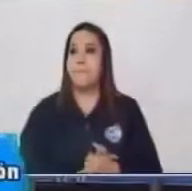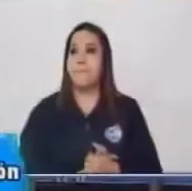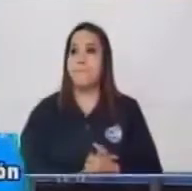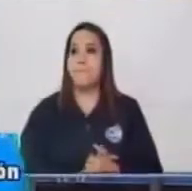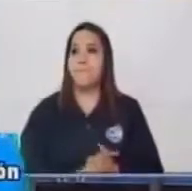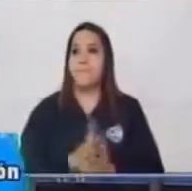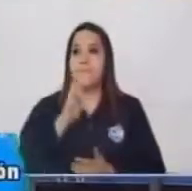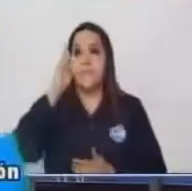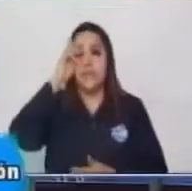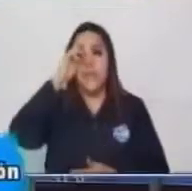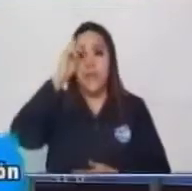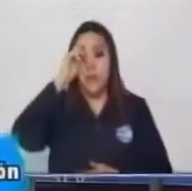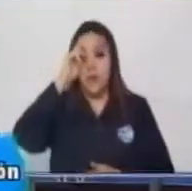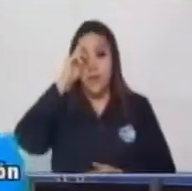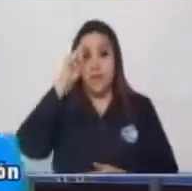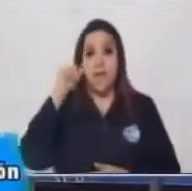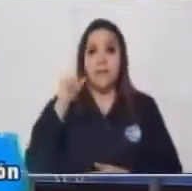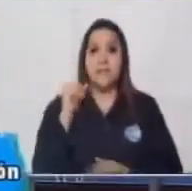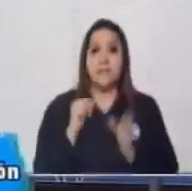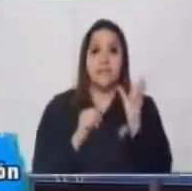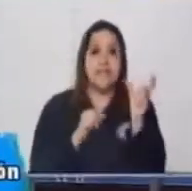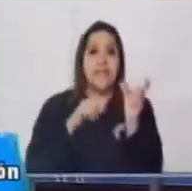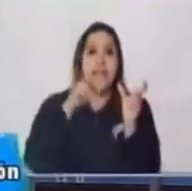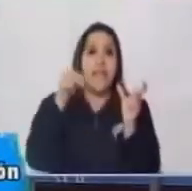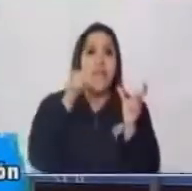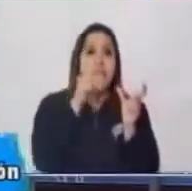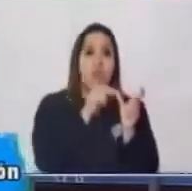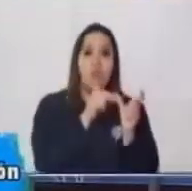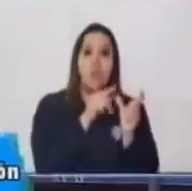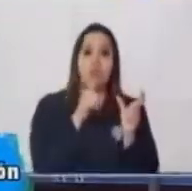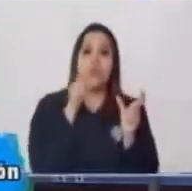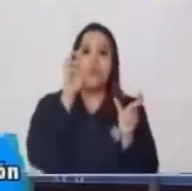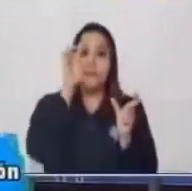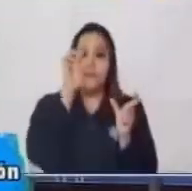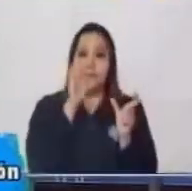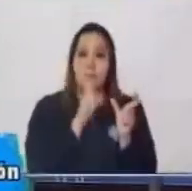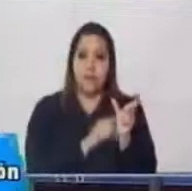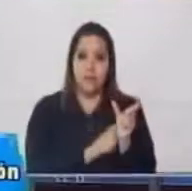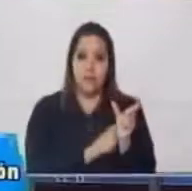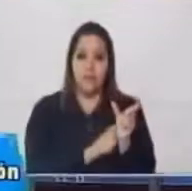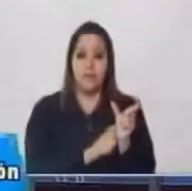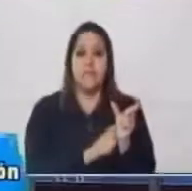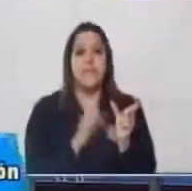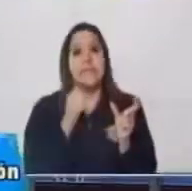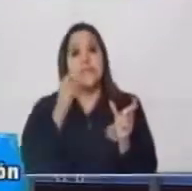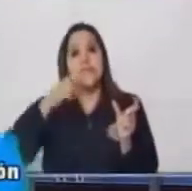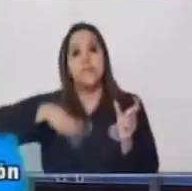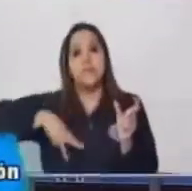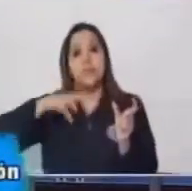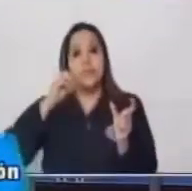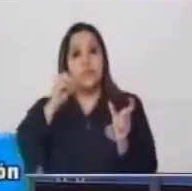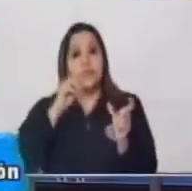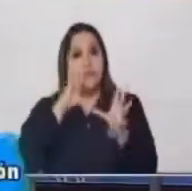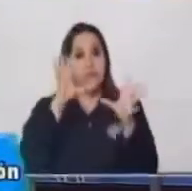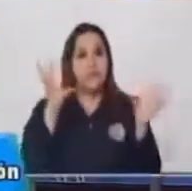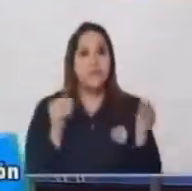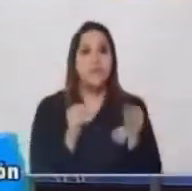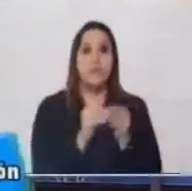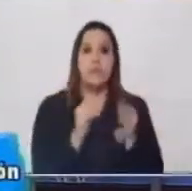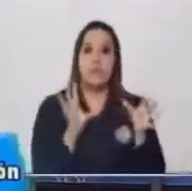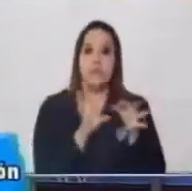Recuérdate, núcleo predicado es el verbo que estamos utilizando. Sus modificadores, el complemento.